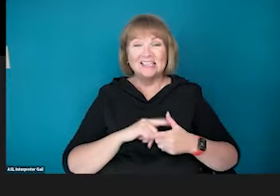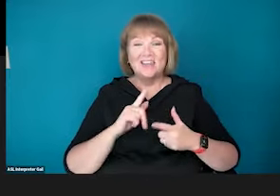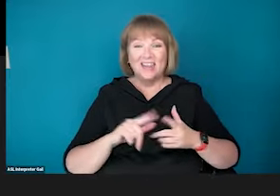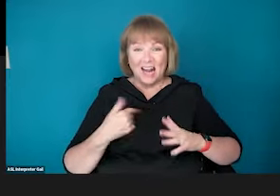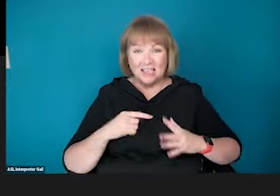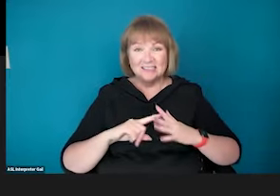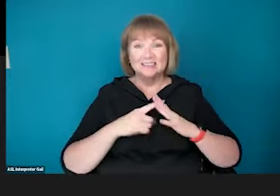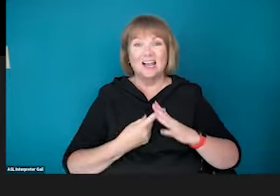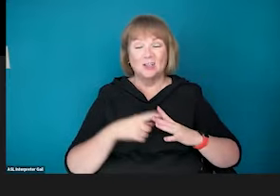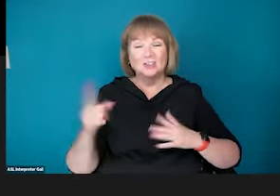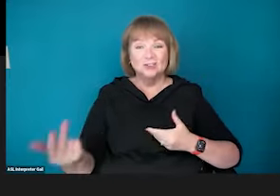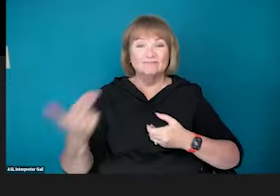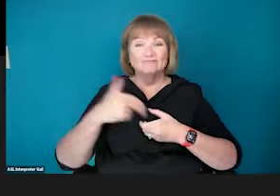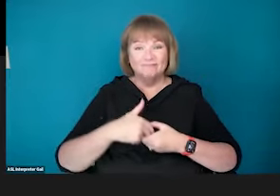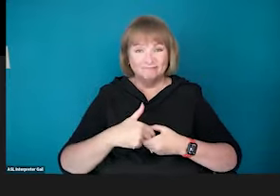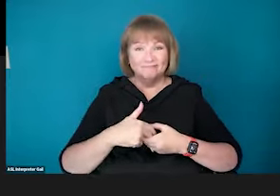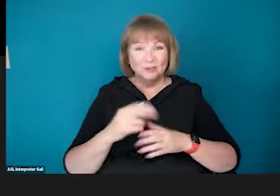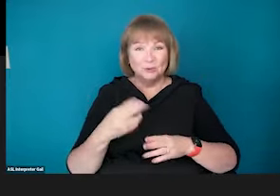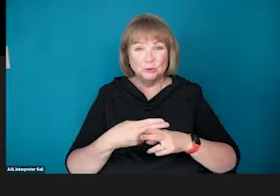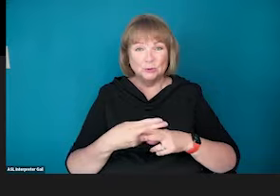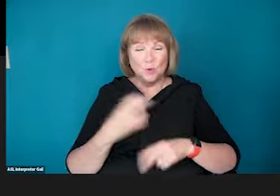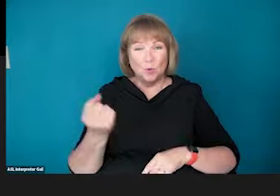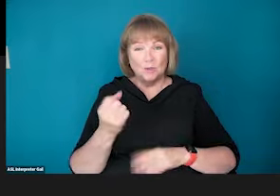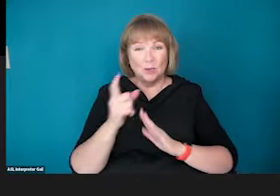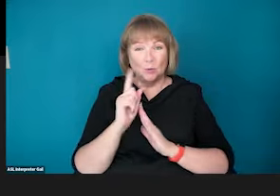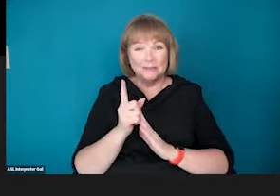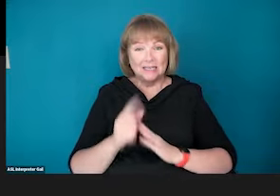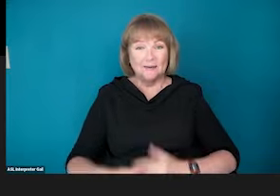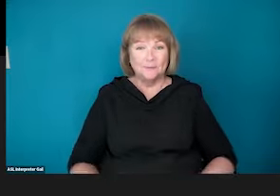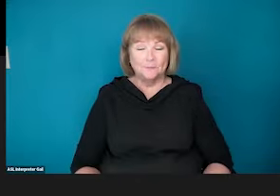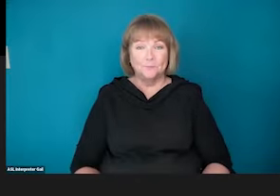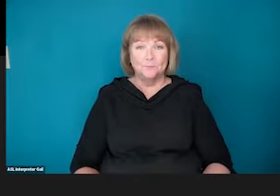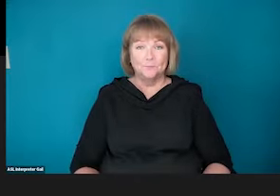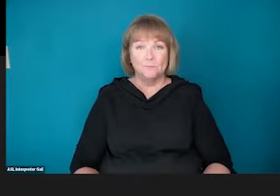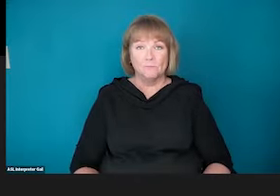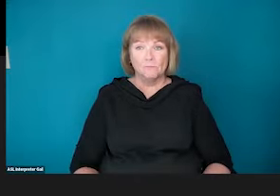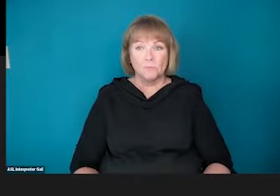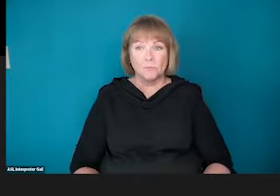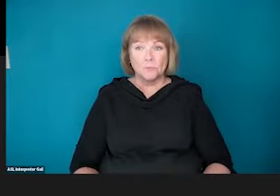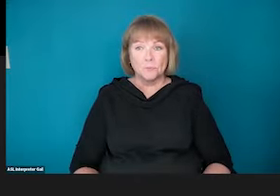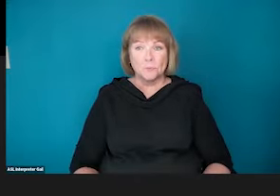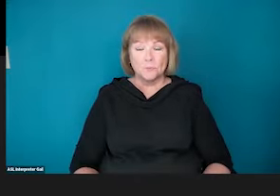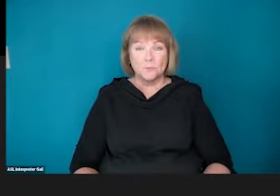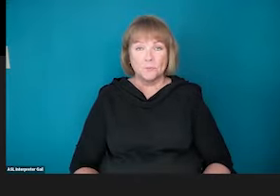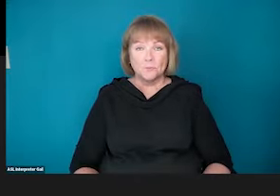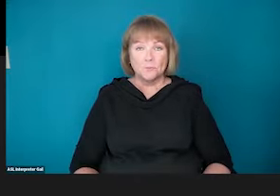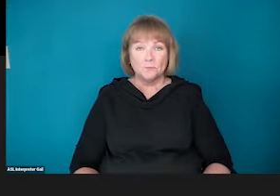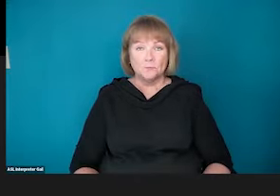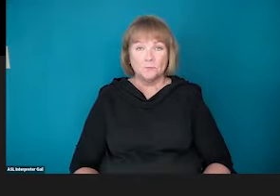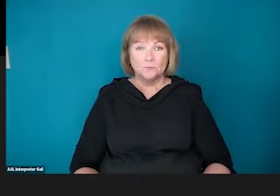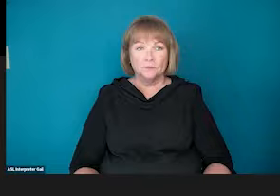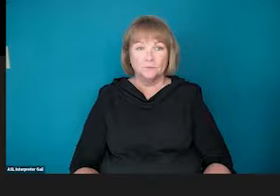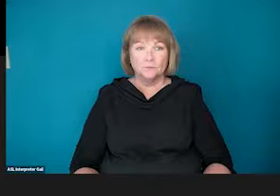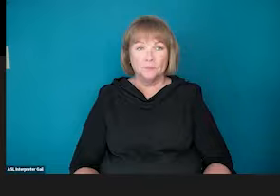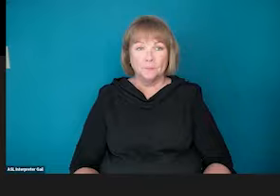Quizá la perdimos. Ya, ella va a volver. Ya, entendí.